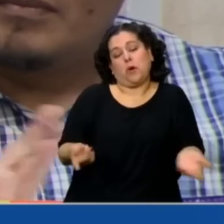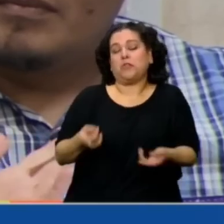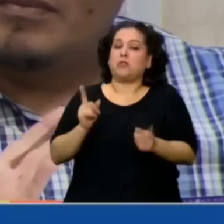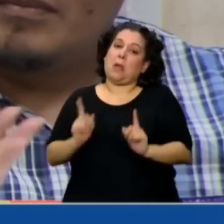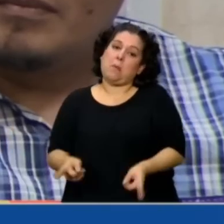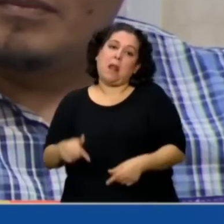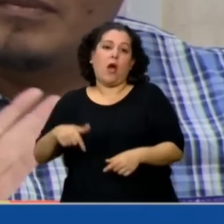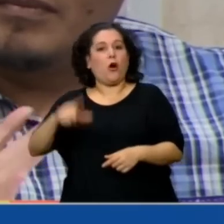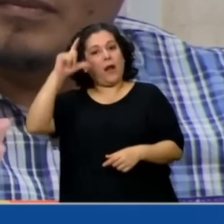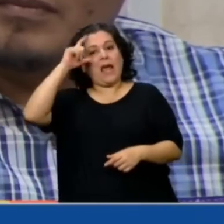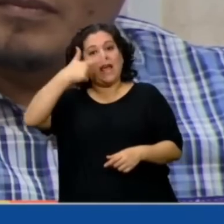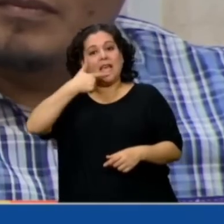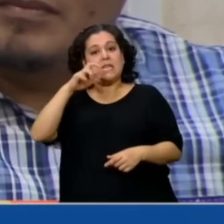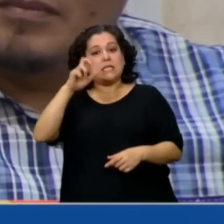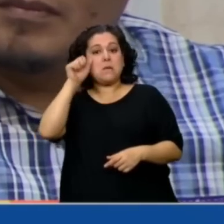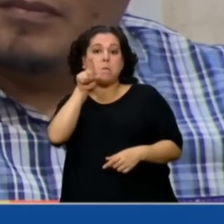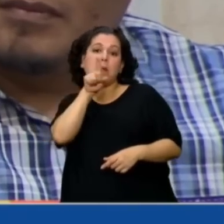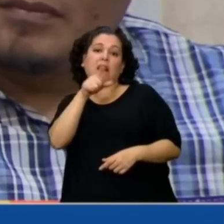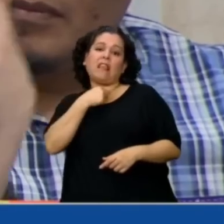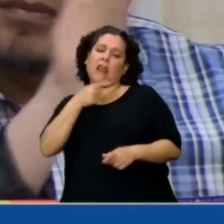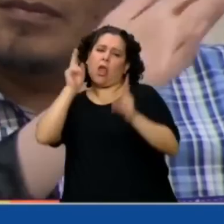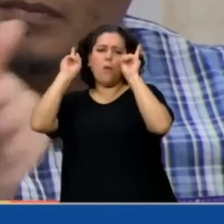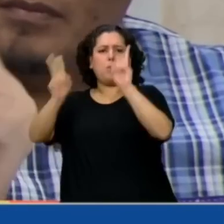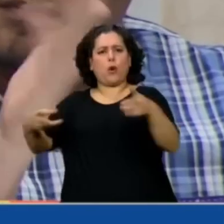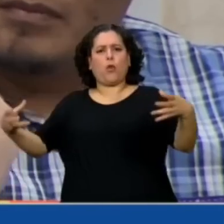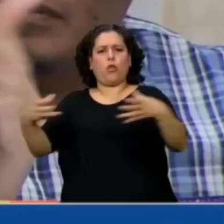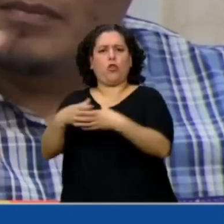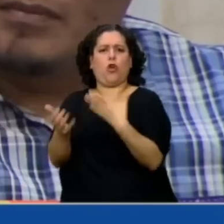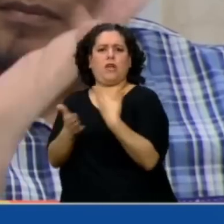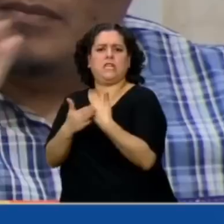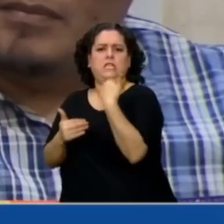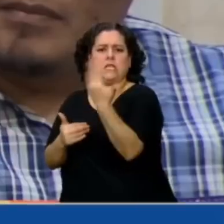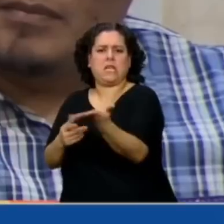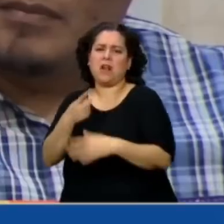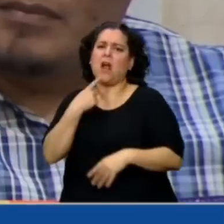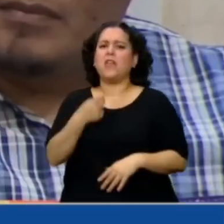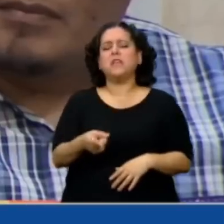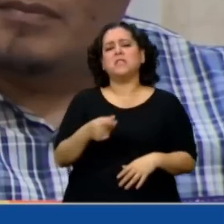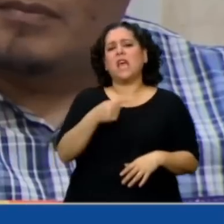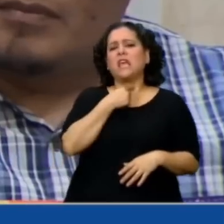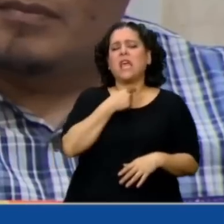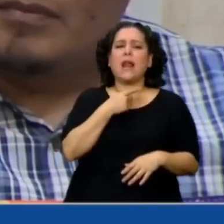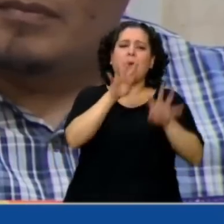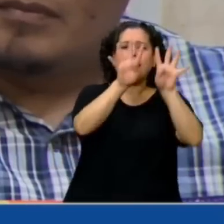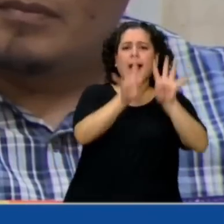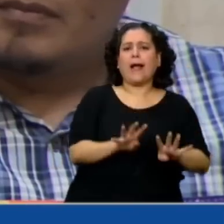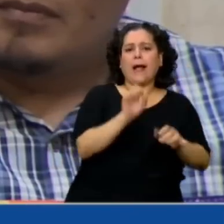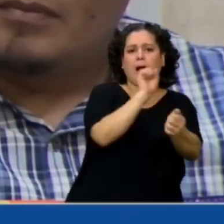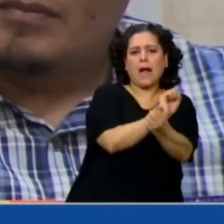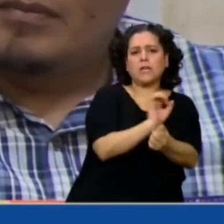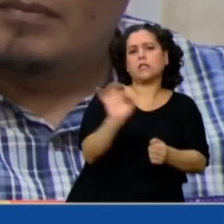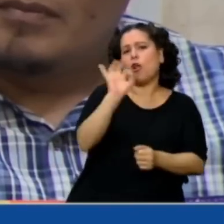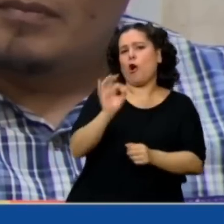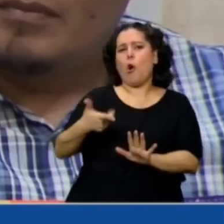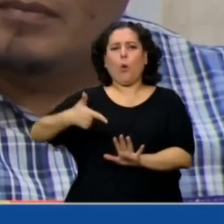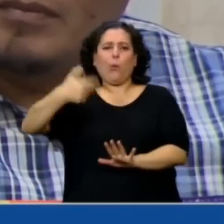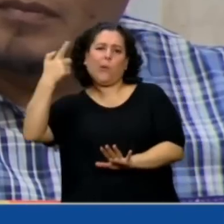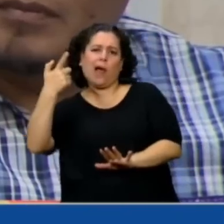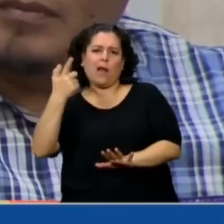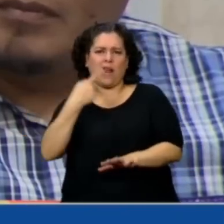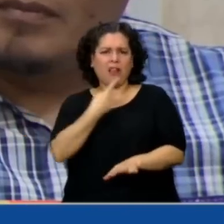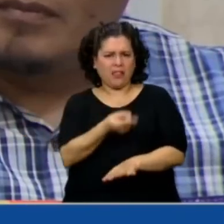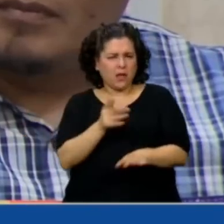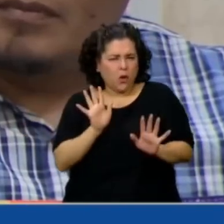izquierda. Bueno, no va a poder. Ya dijo que iba a meter cárcel Ovala a los trabajadores del neumático, a su